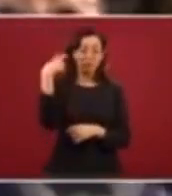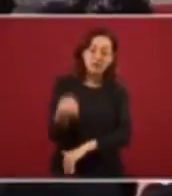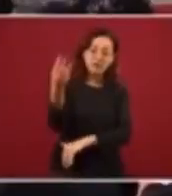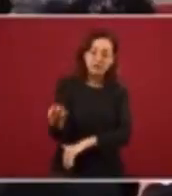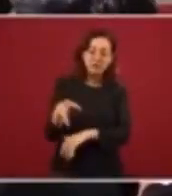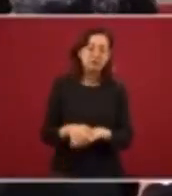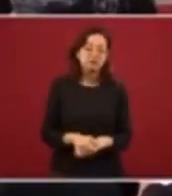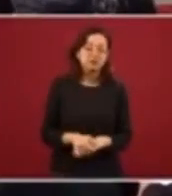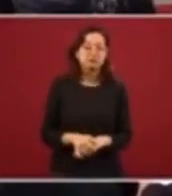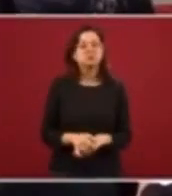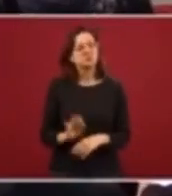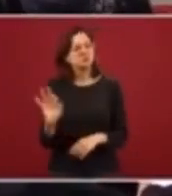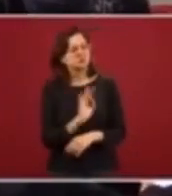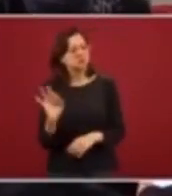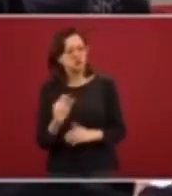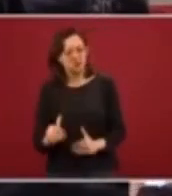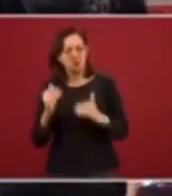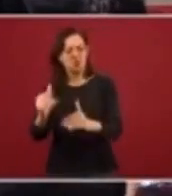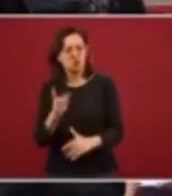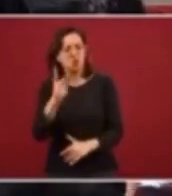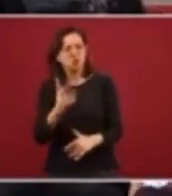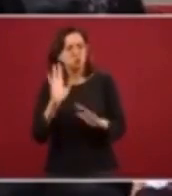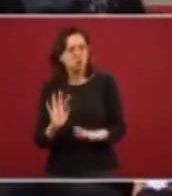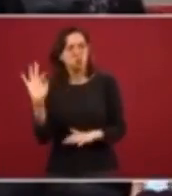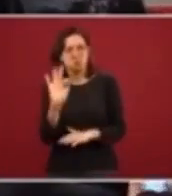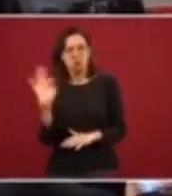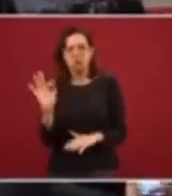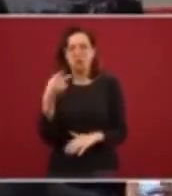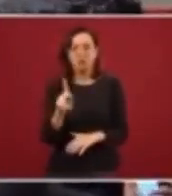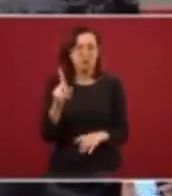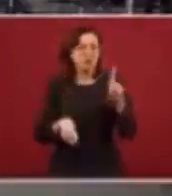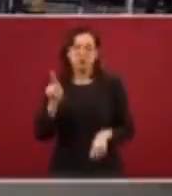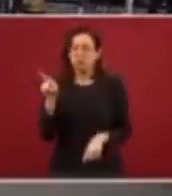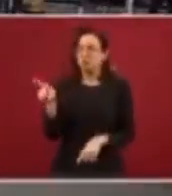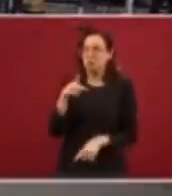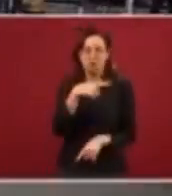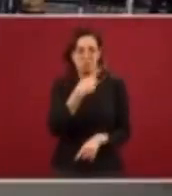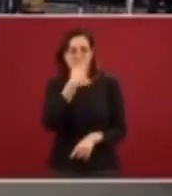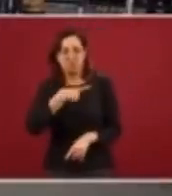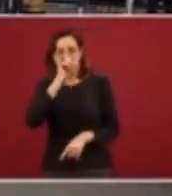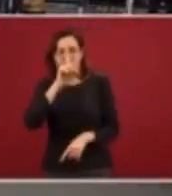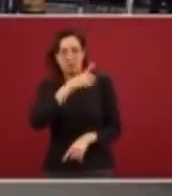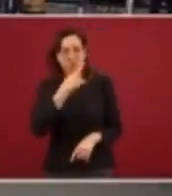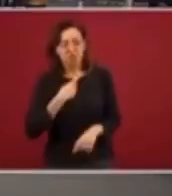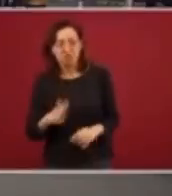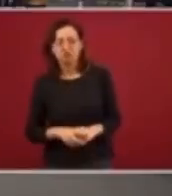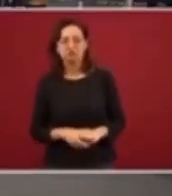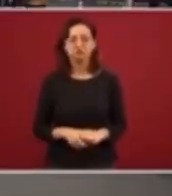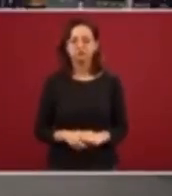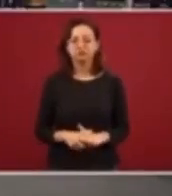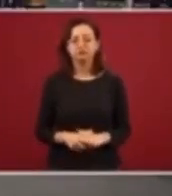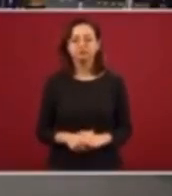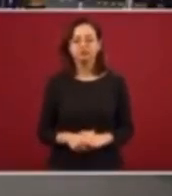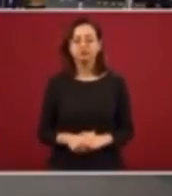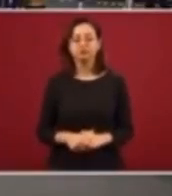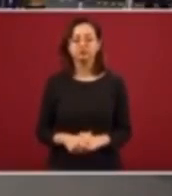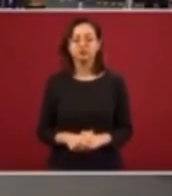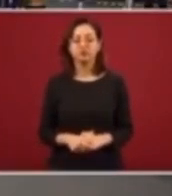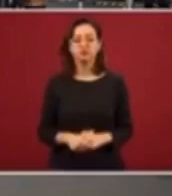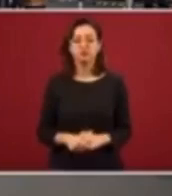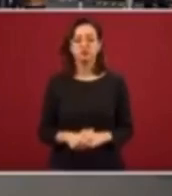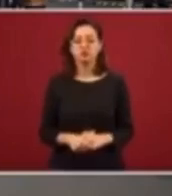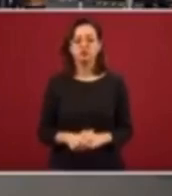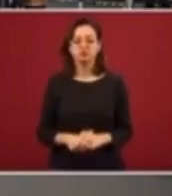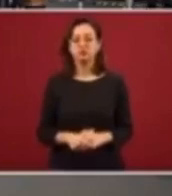precisión? Puede ser desde la fase 2, digo, cuando me lo recomiende. Y en cualquier circunstancia. Sí, es